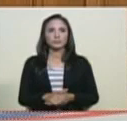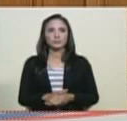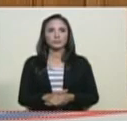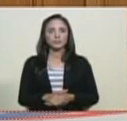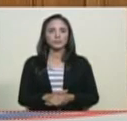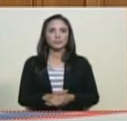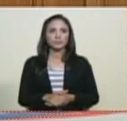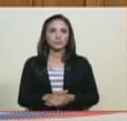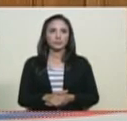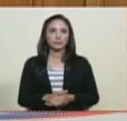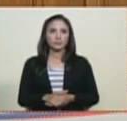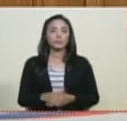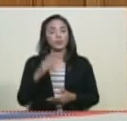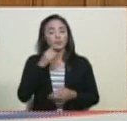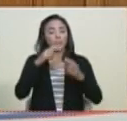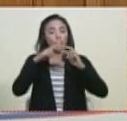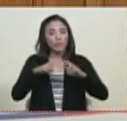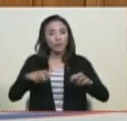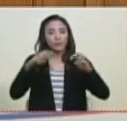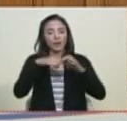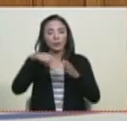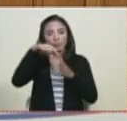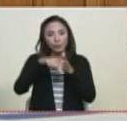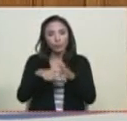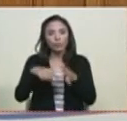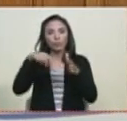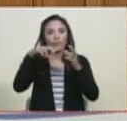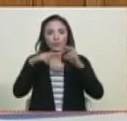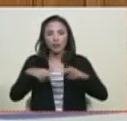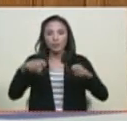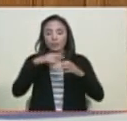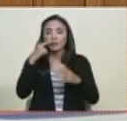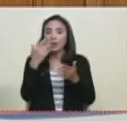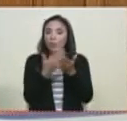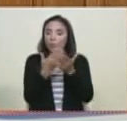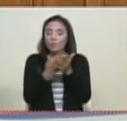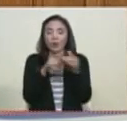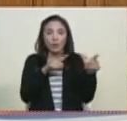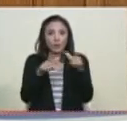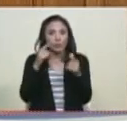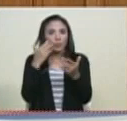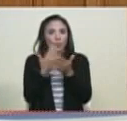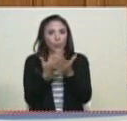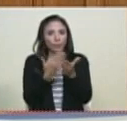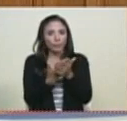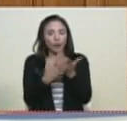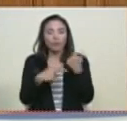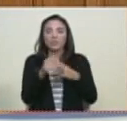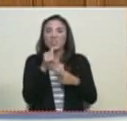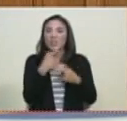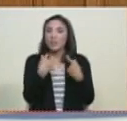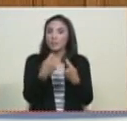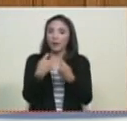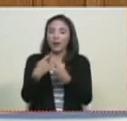a la investigación. Está comprobado los